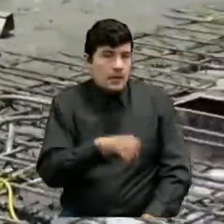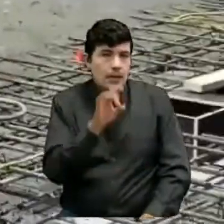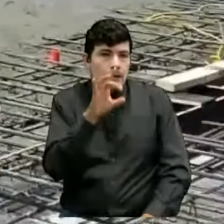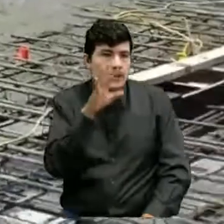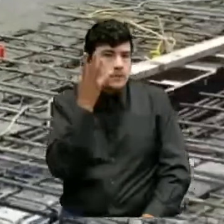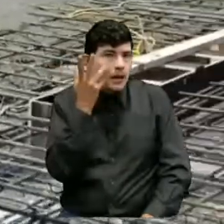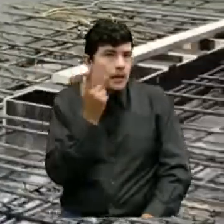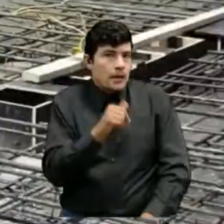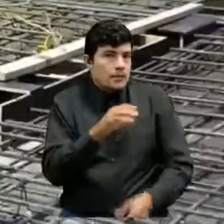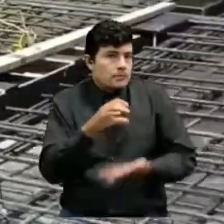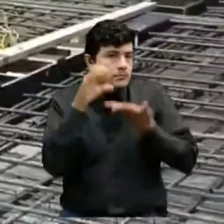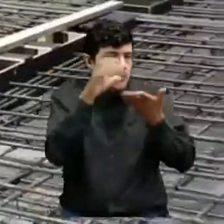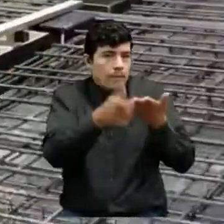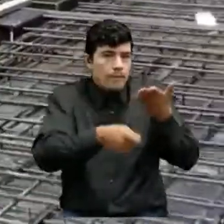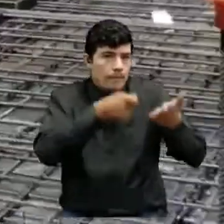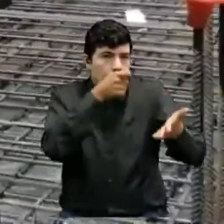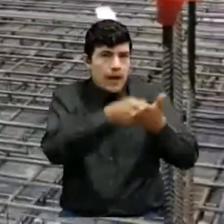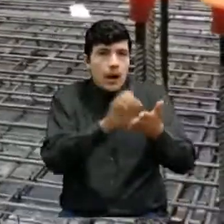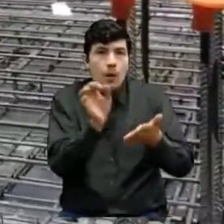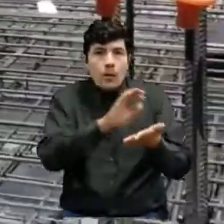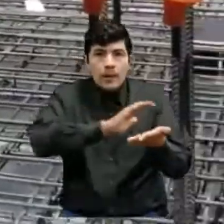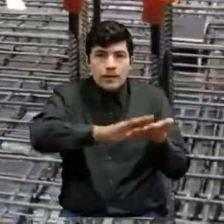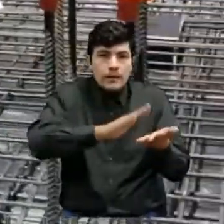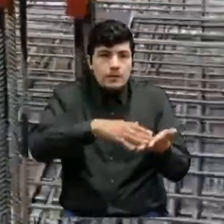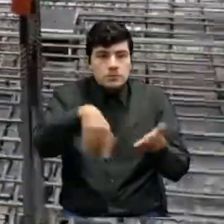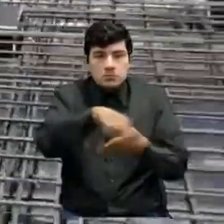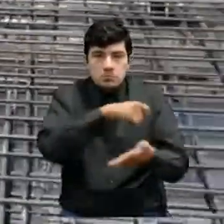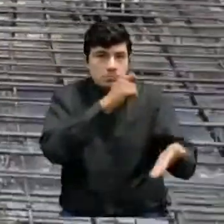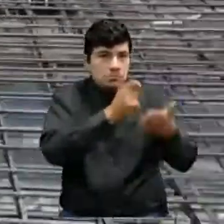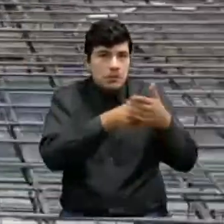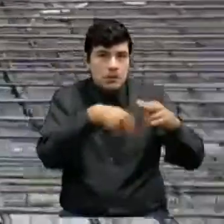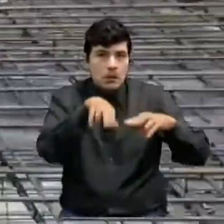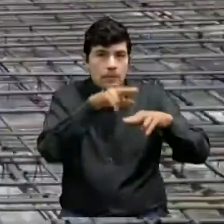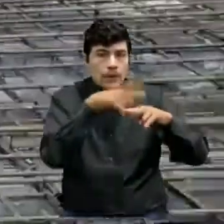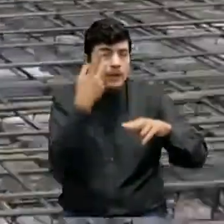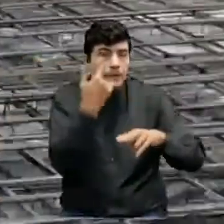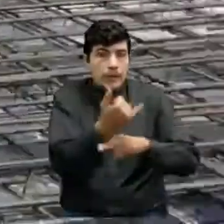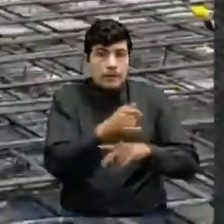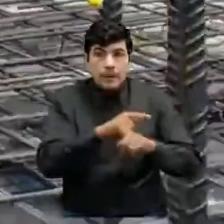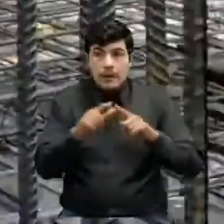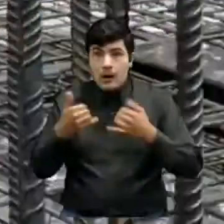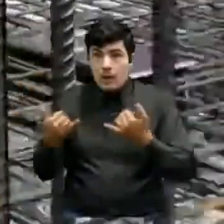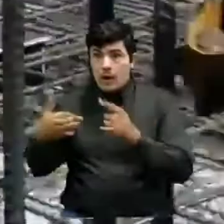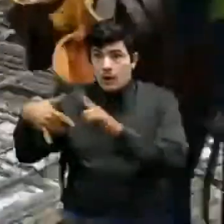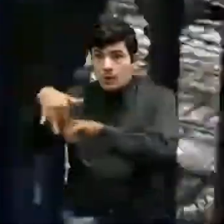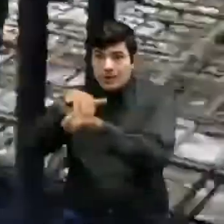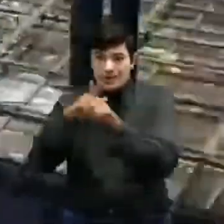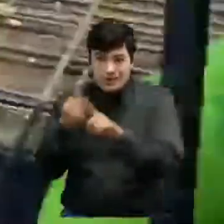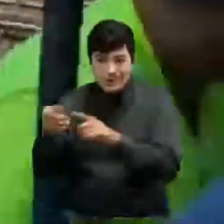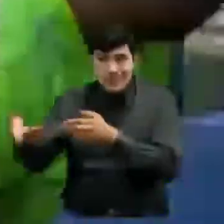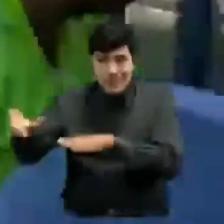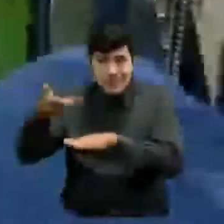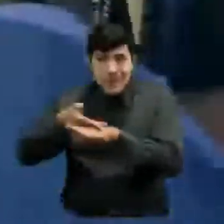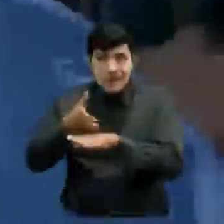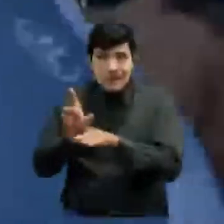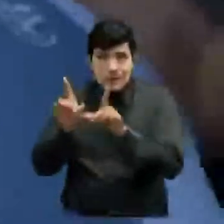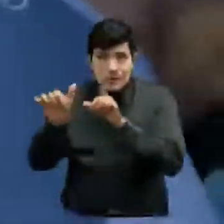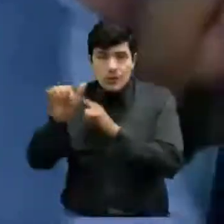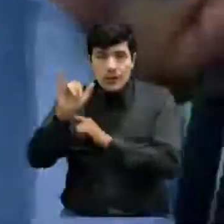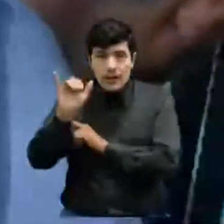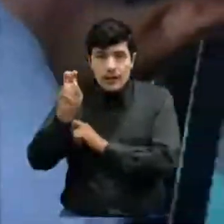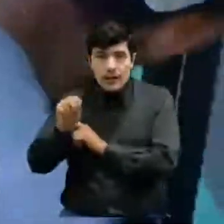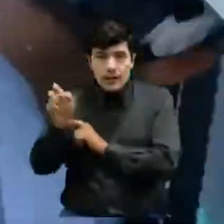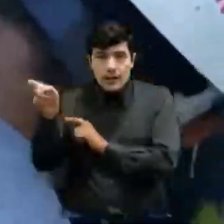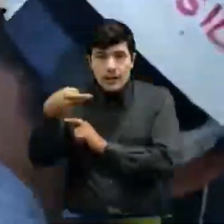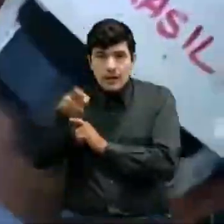como salario o como licencia remunerada. Bueno, doctora Marta, dentro de esos escenarios que nos plantea la doctora Ingrid,